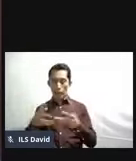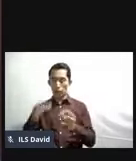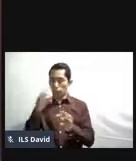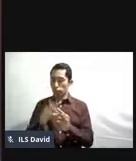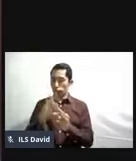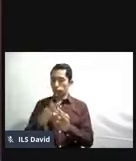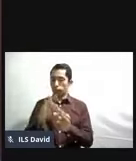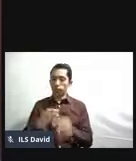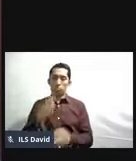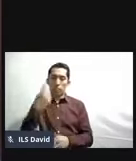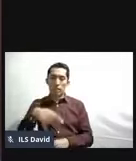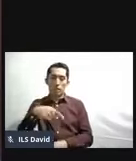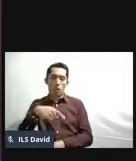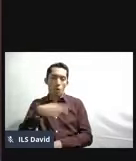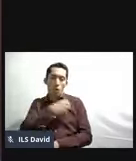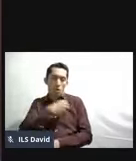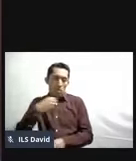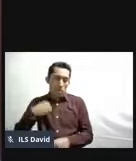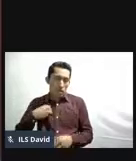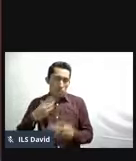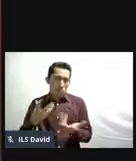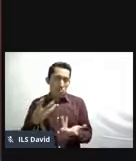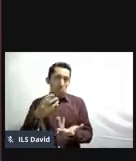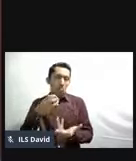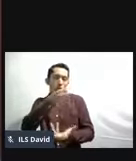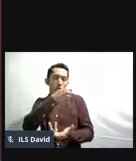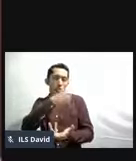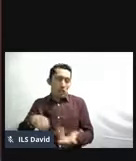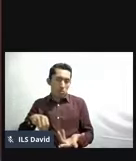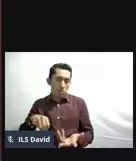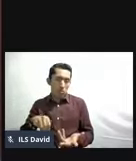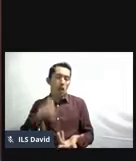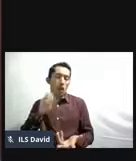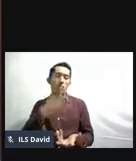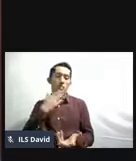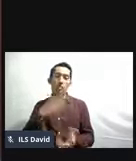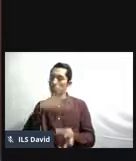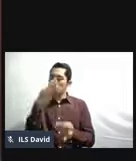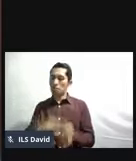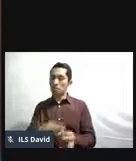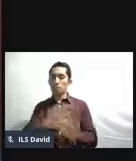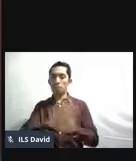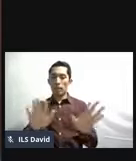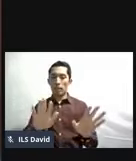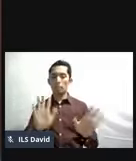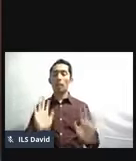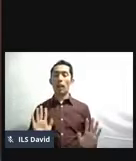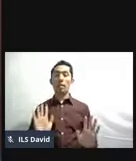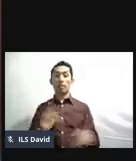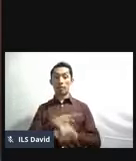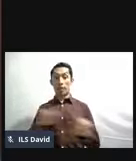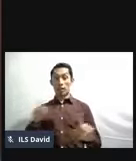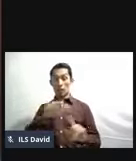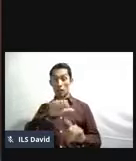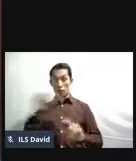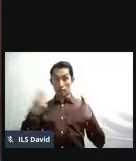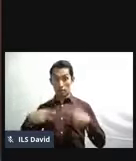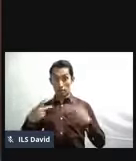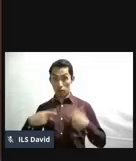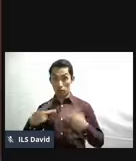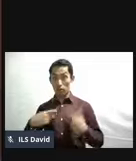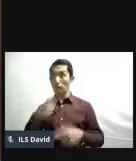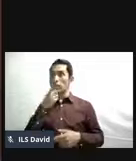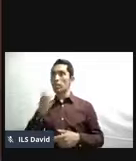que se quedan sentadas y dicen, ah, si no me piden, yo no doy,